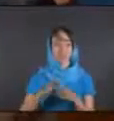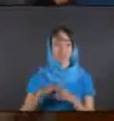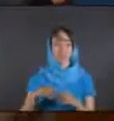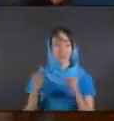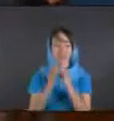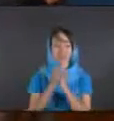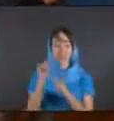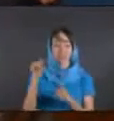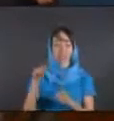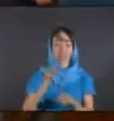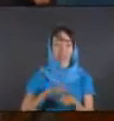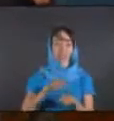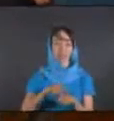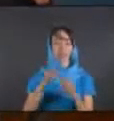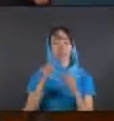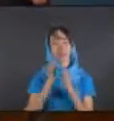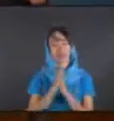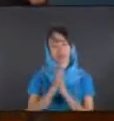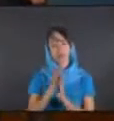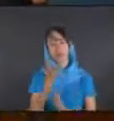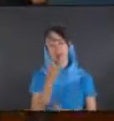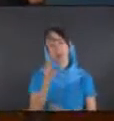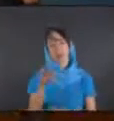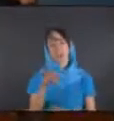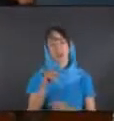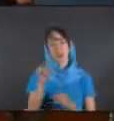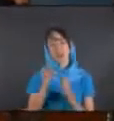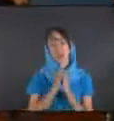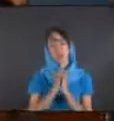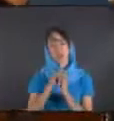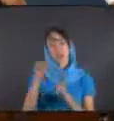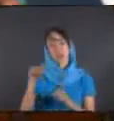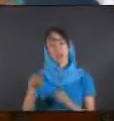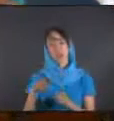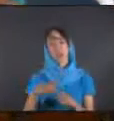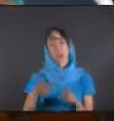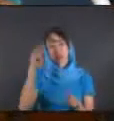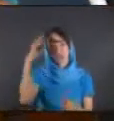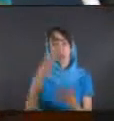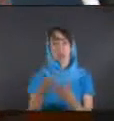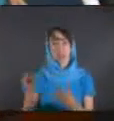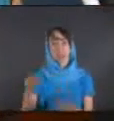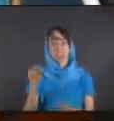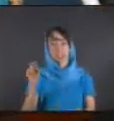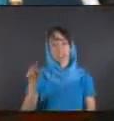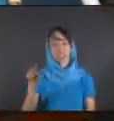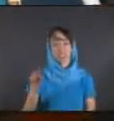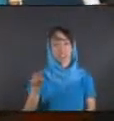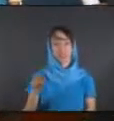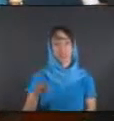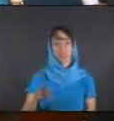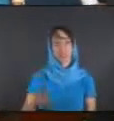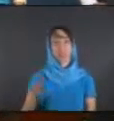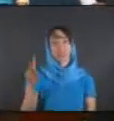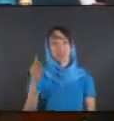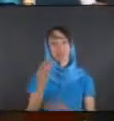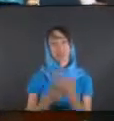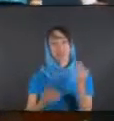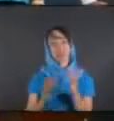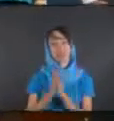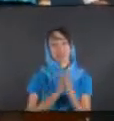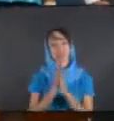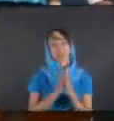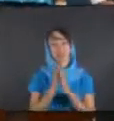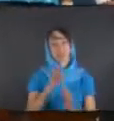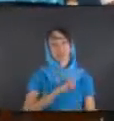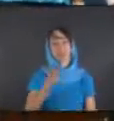que hay no solamente, mire, aquí hay una serie de peticiones, de necesidades de nuestros hermanos que han